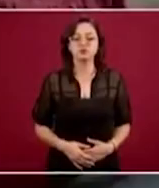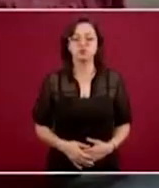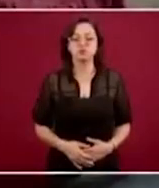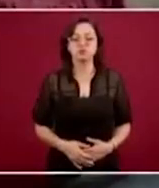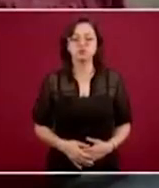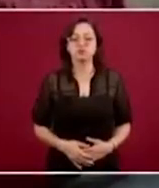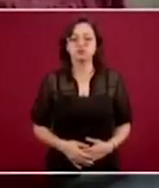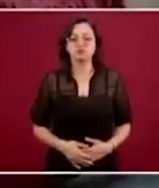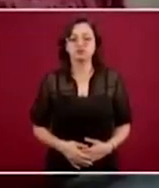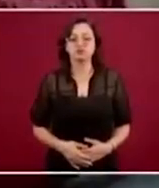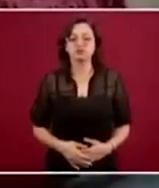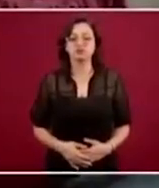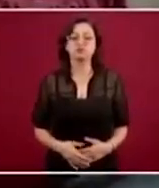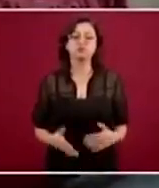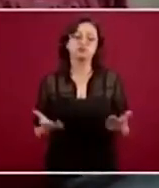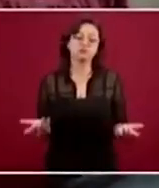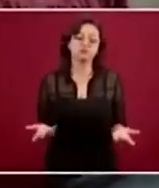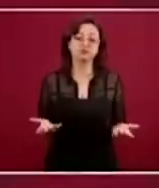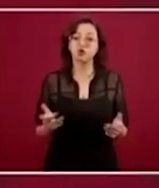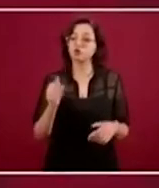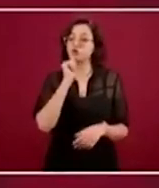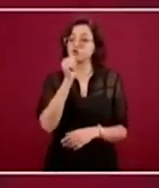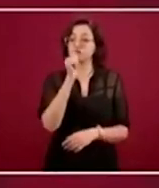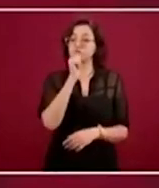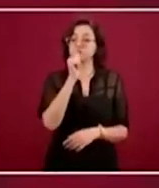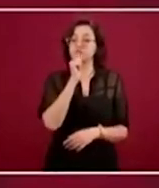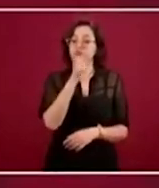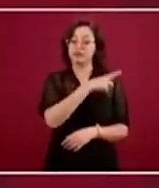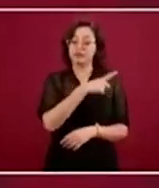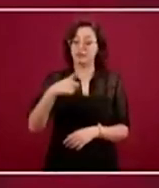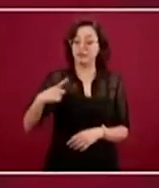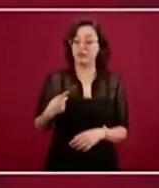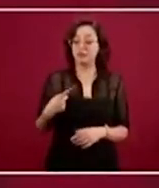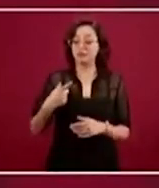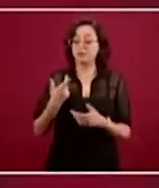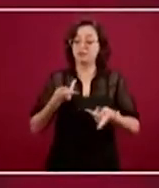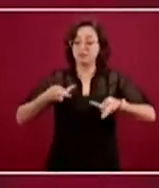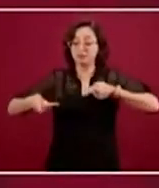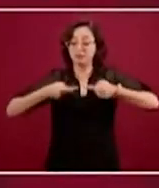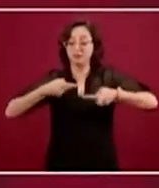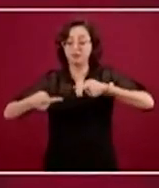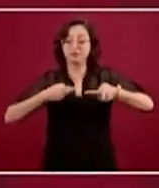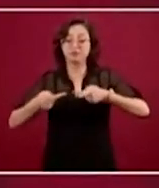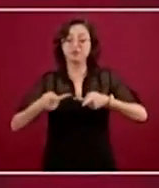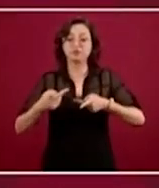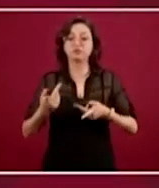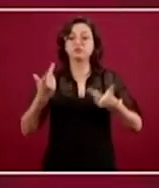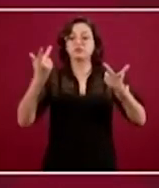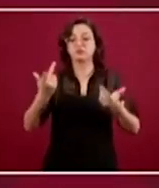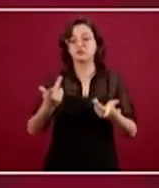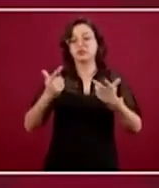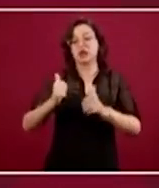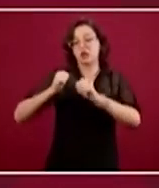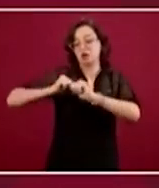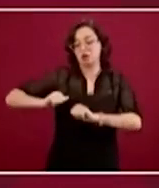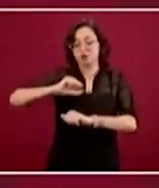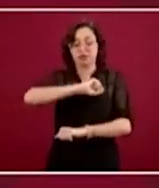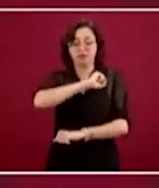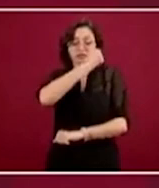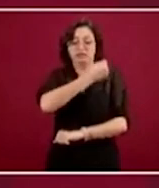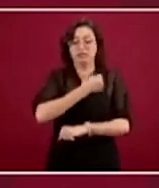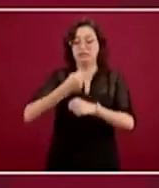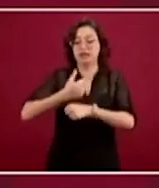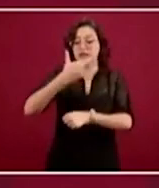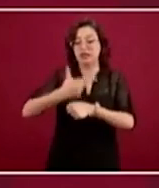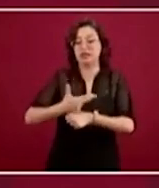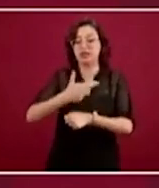todavía tenemos que definirlo y comer eso dije en la mañana la propuesta que hará las autoridades sanitarias es la secretaría